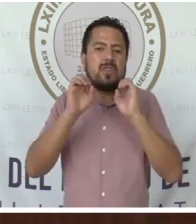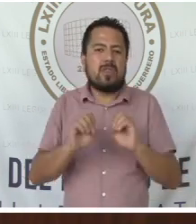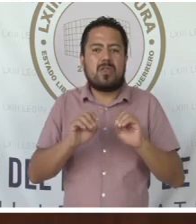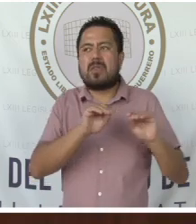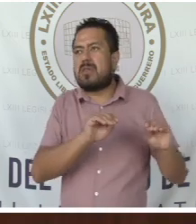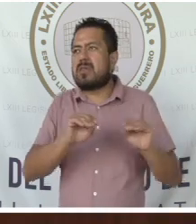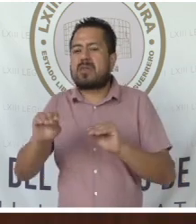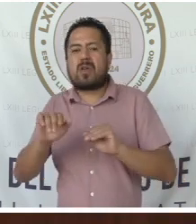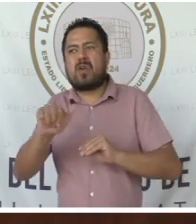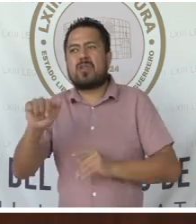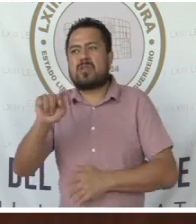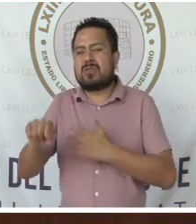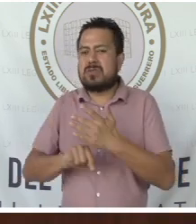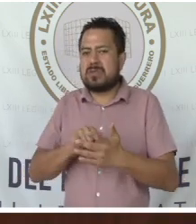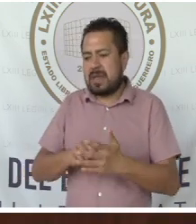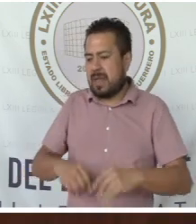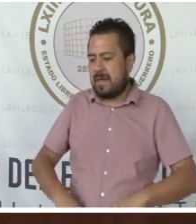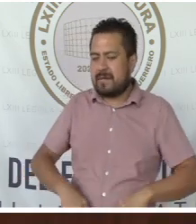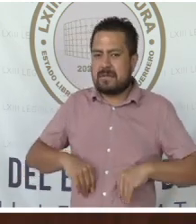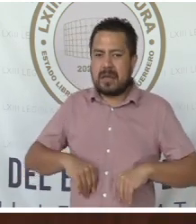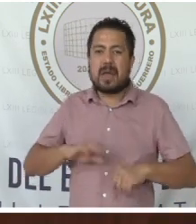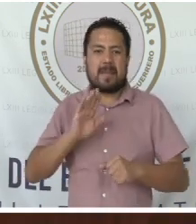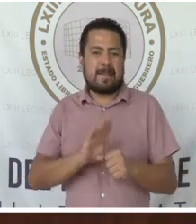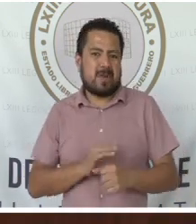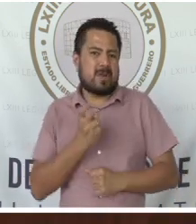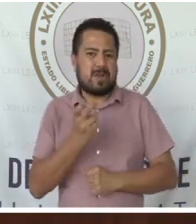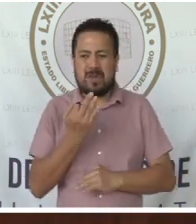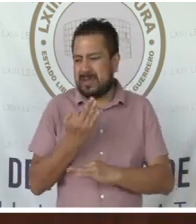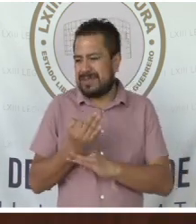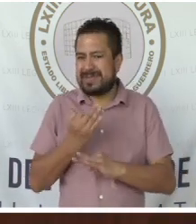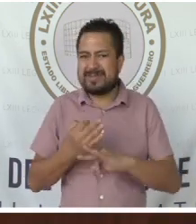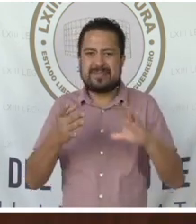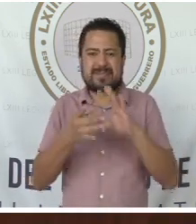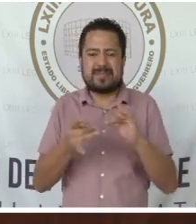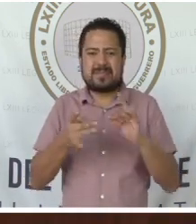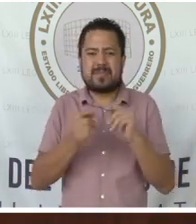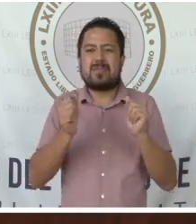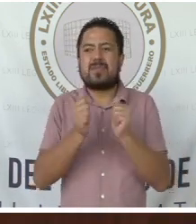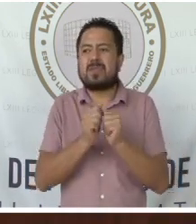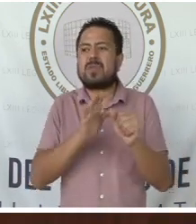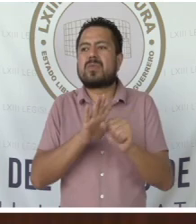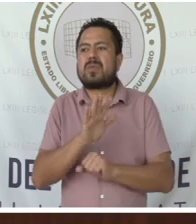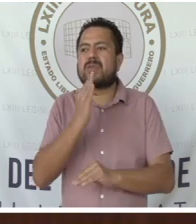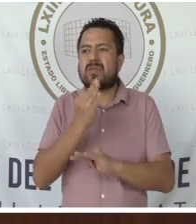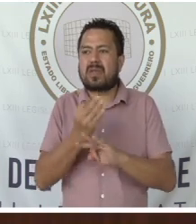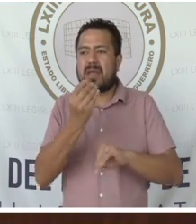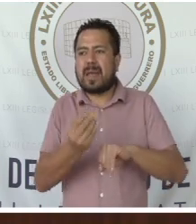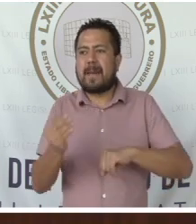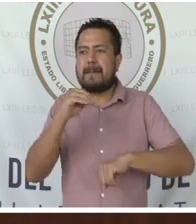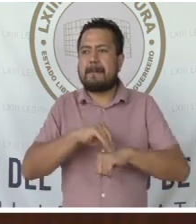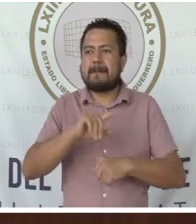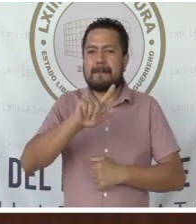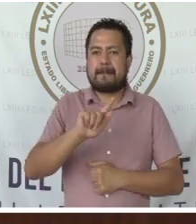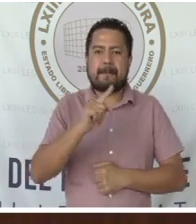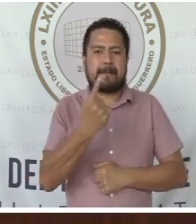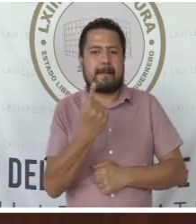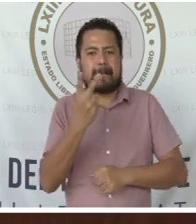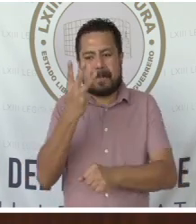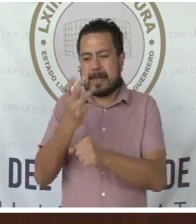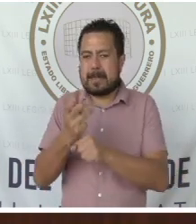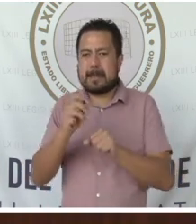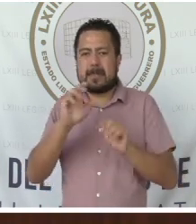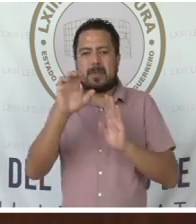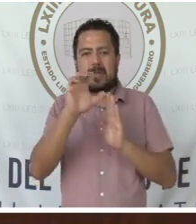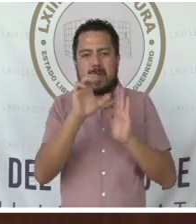de residencia. Por lo anteriormente expuesto y con fundamento en lo dispuesto por el 71 fracción tercera